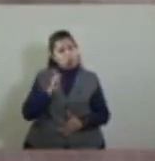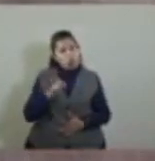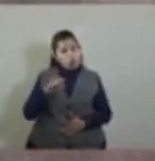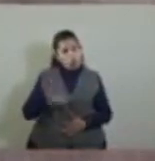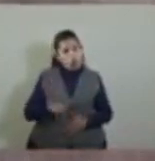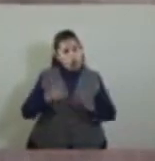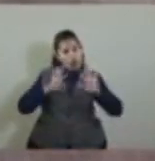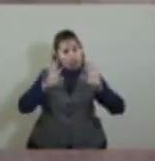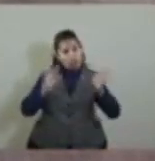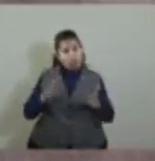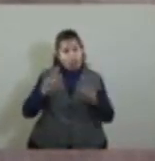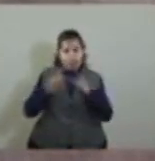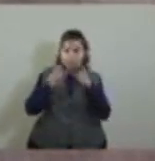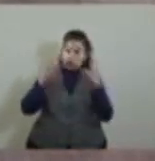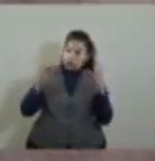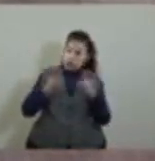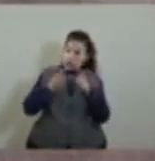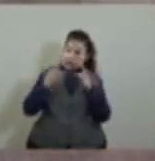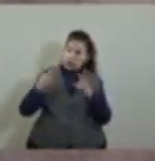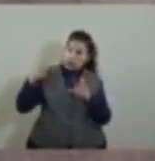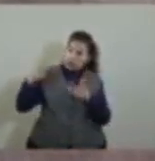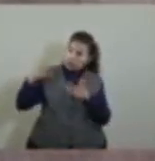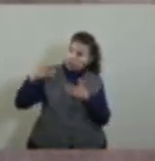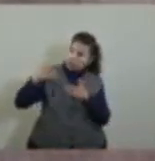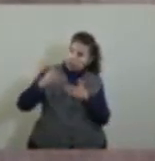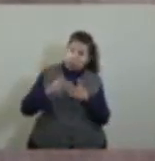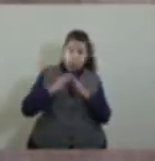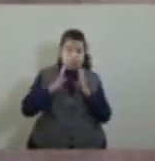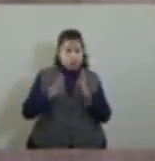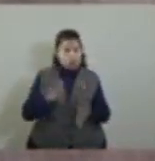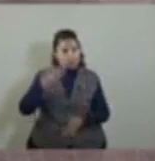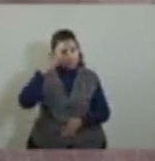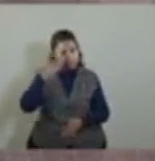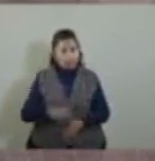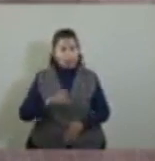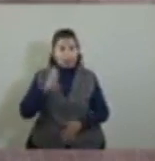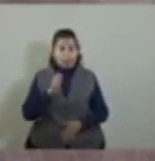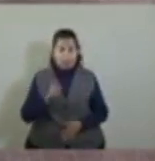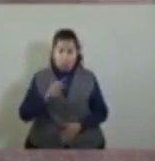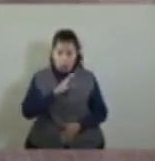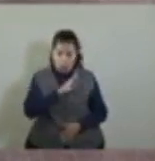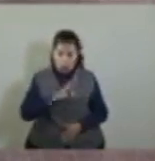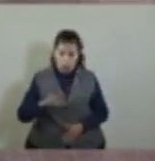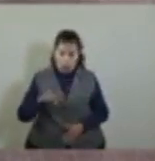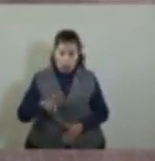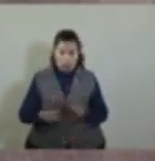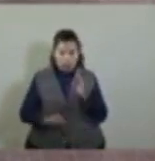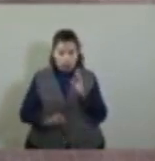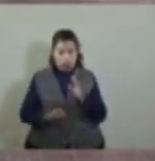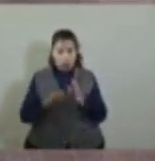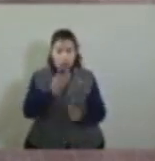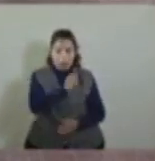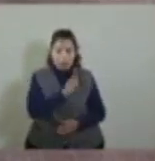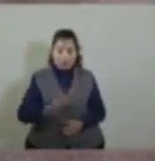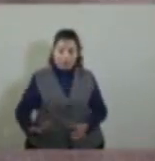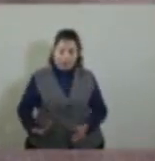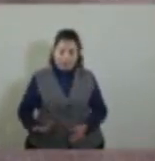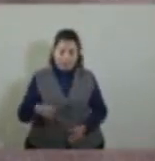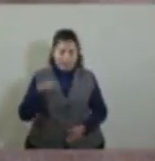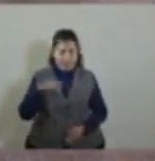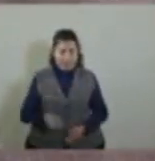la historia y que seguramente será el mejor presidente de la historia reciente de